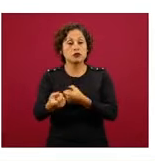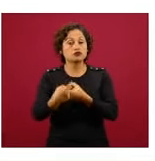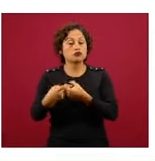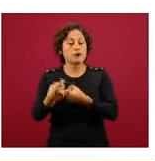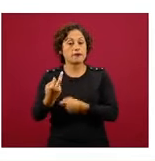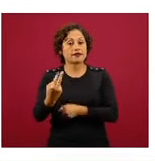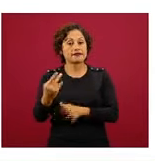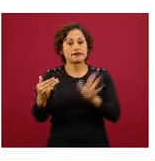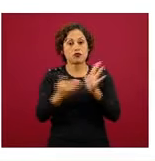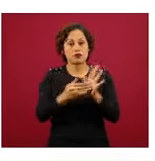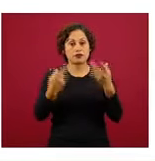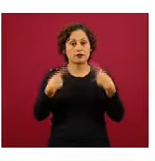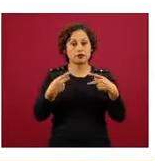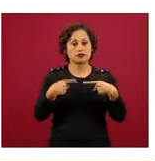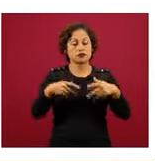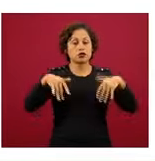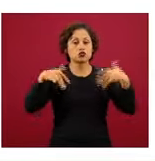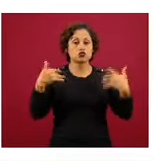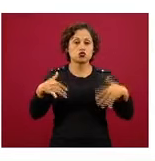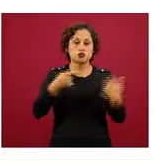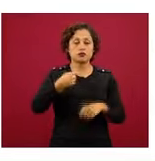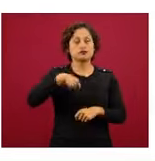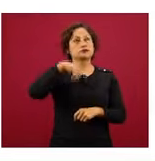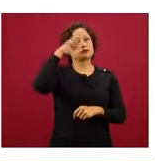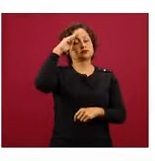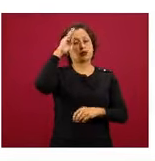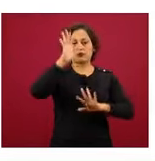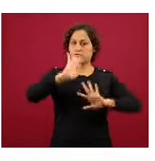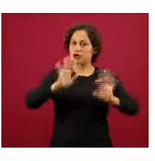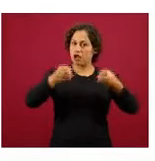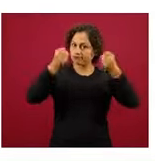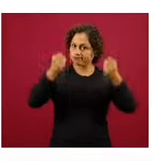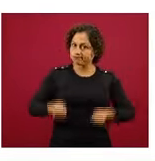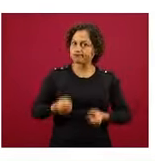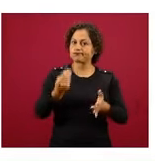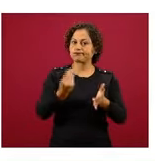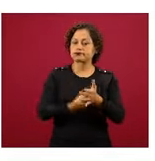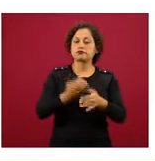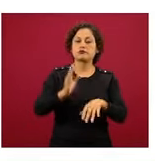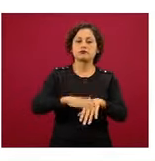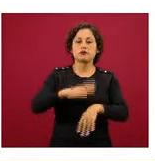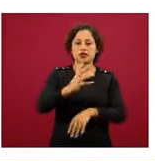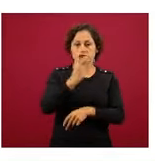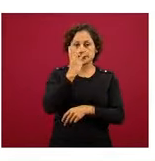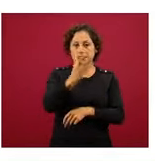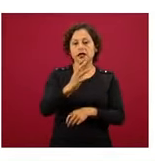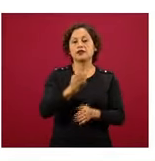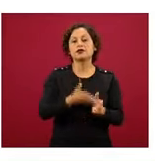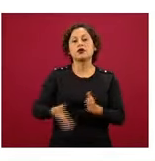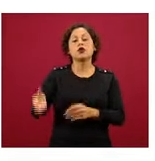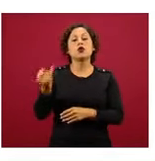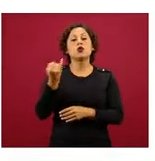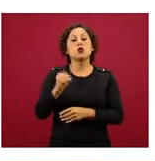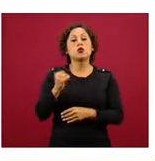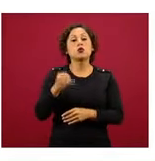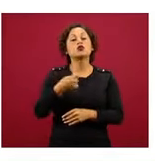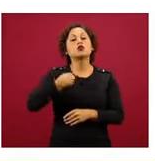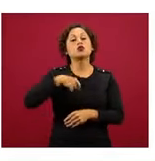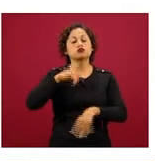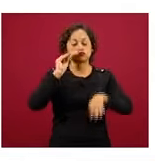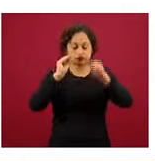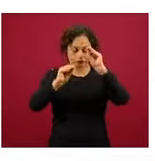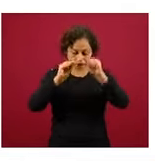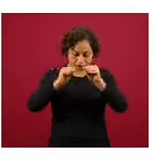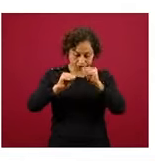participantes, que dijimos, no, pues necesitamos algo más en forma, y a principios de junio nos dimos a la tarea de desarrollar